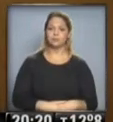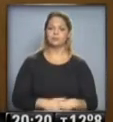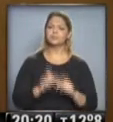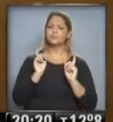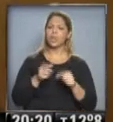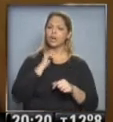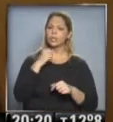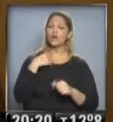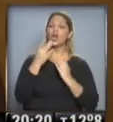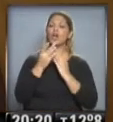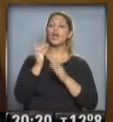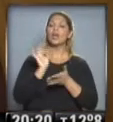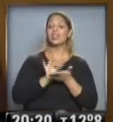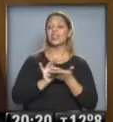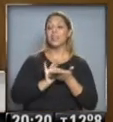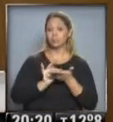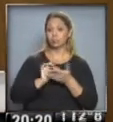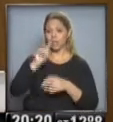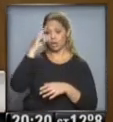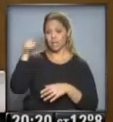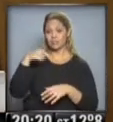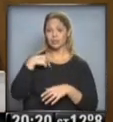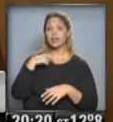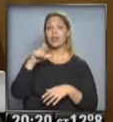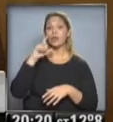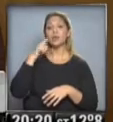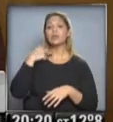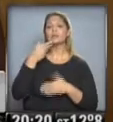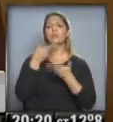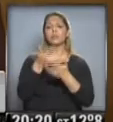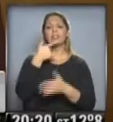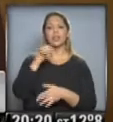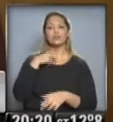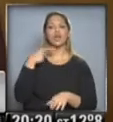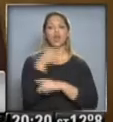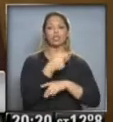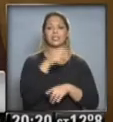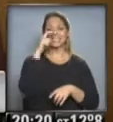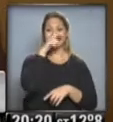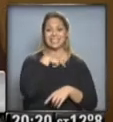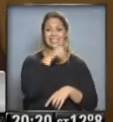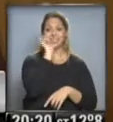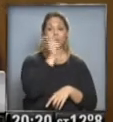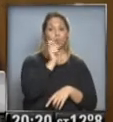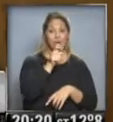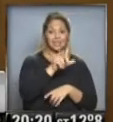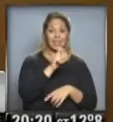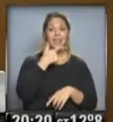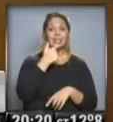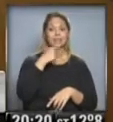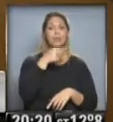También le adelantamos que el diputado nacional de Frente para la Victoria, Carlos Kunkel, presentó una denuncia penal contra 7 jueces de casación por